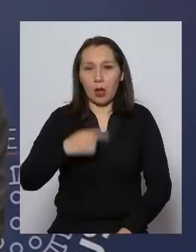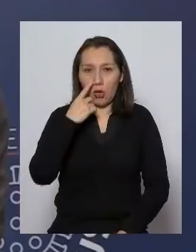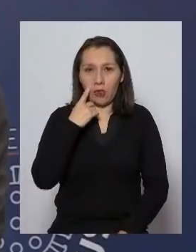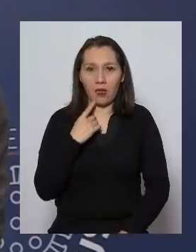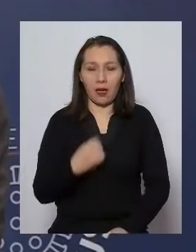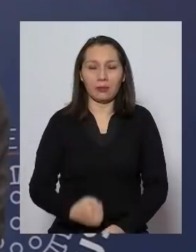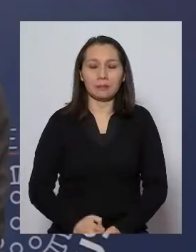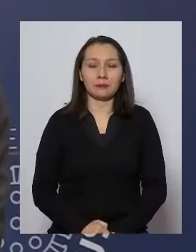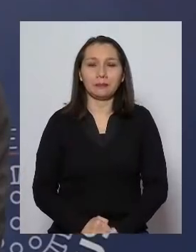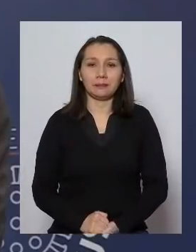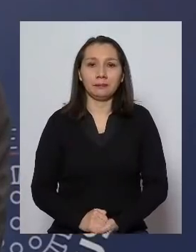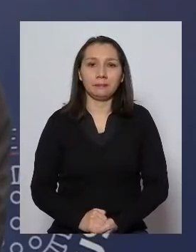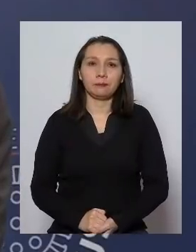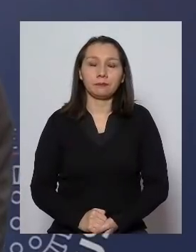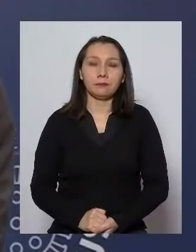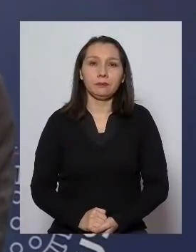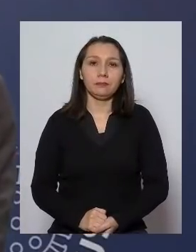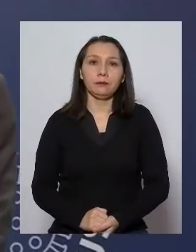hoy.